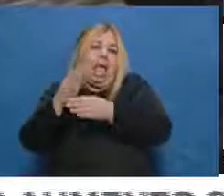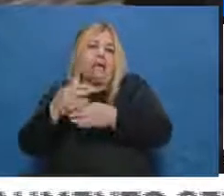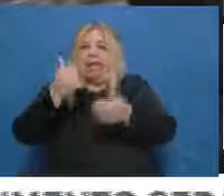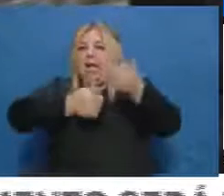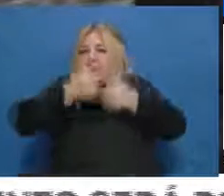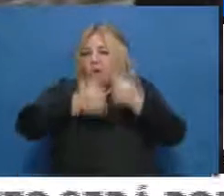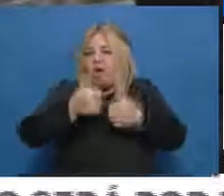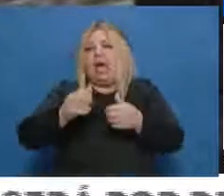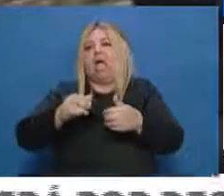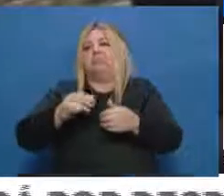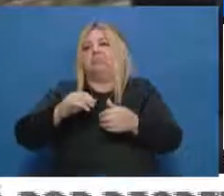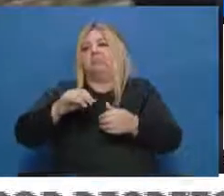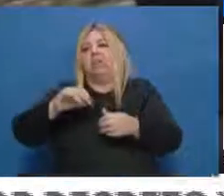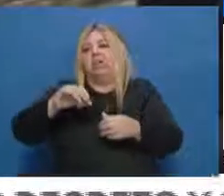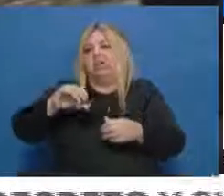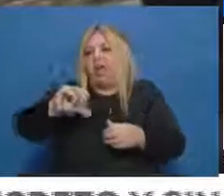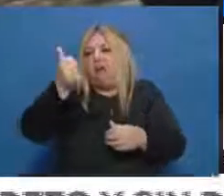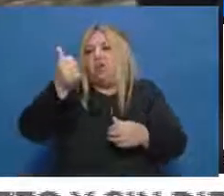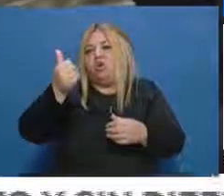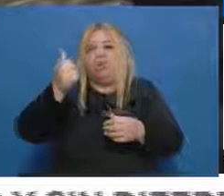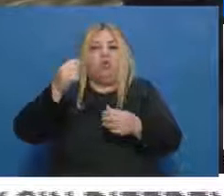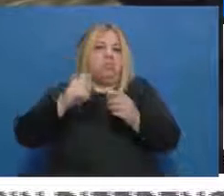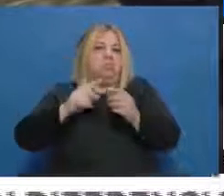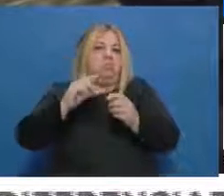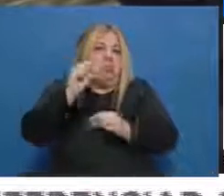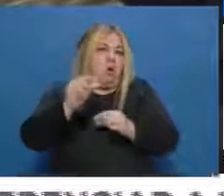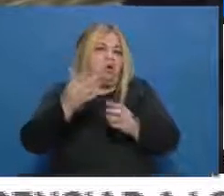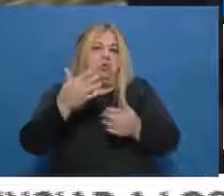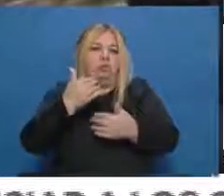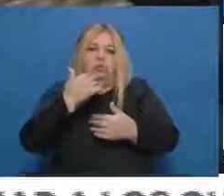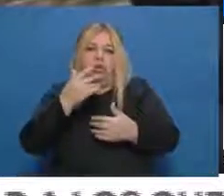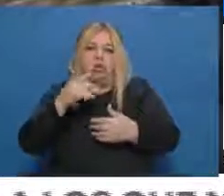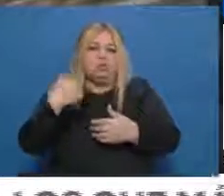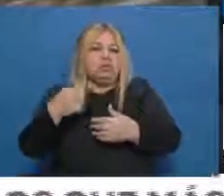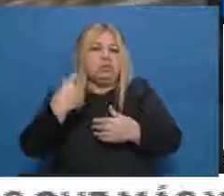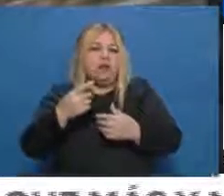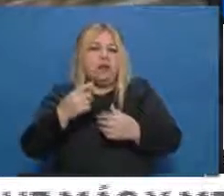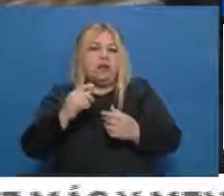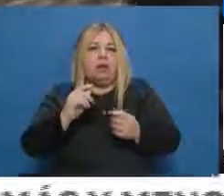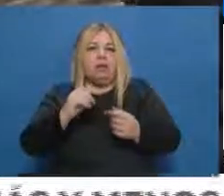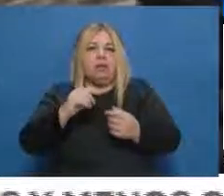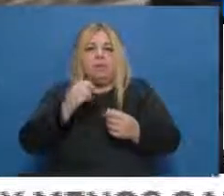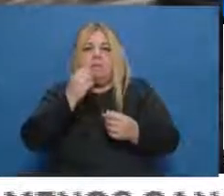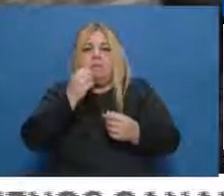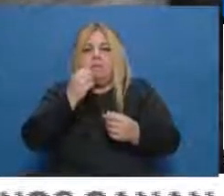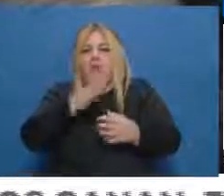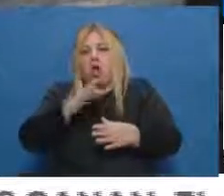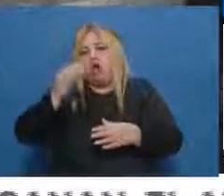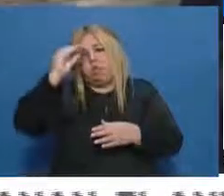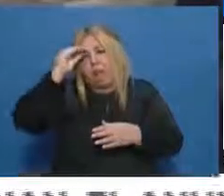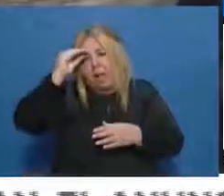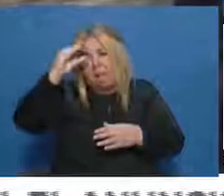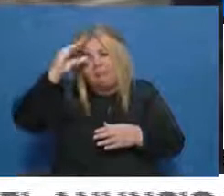forma de trabajar, la intensidad y que siempre vive perfeccionando. Así que ponemos a Marcelo acá.